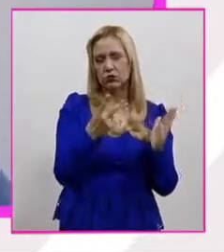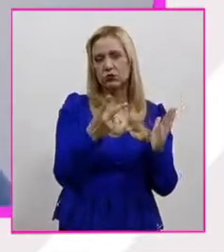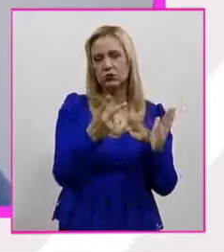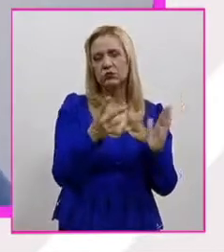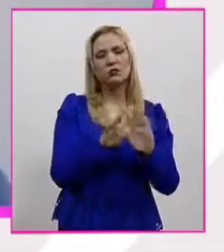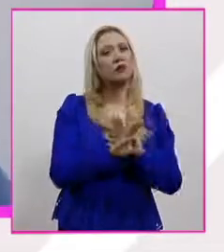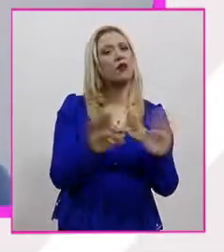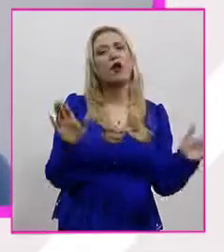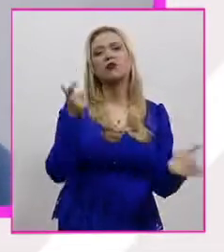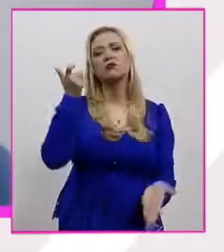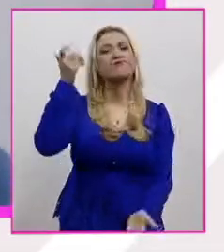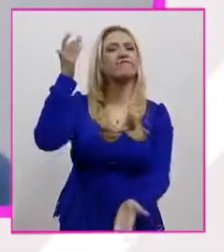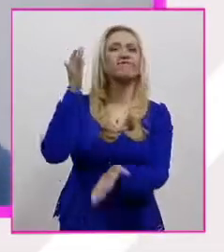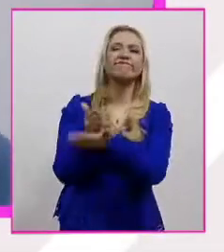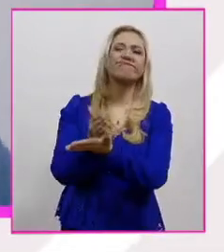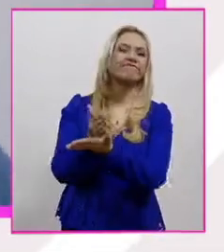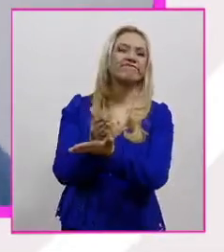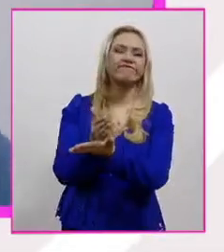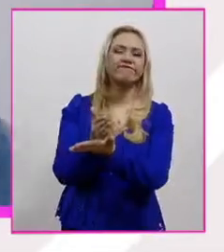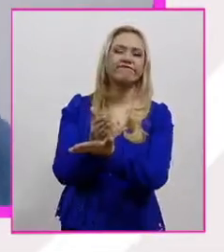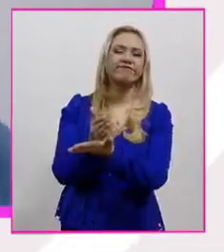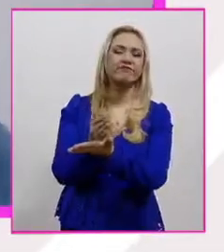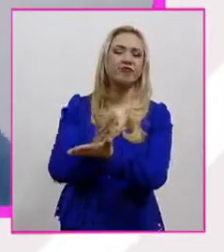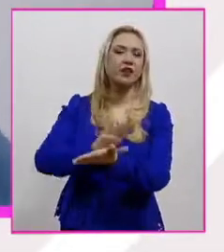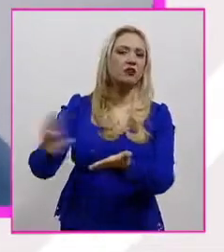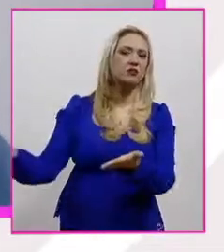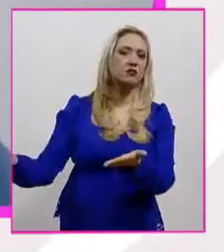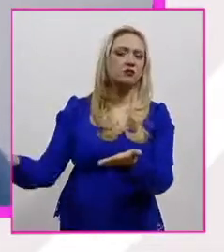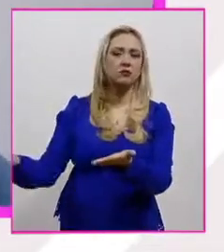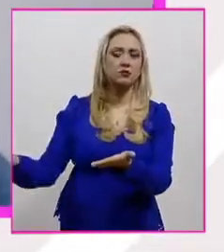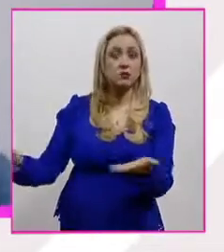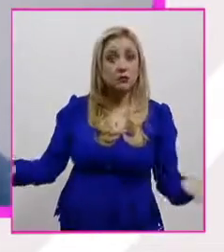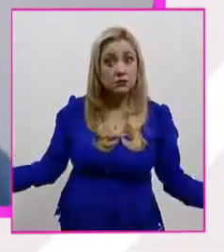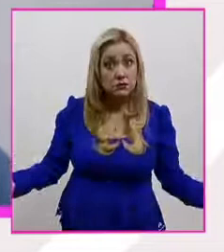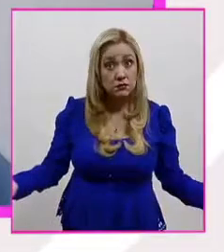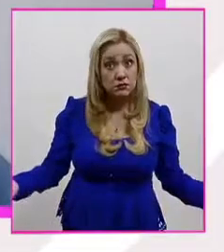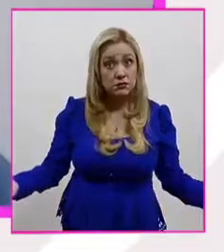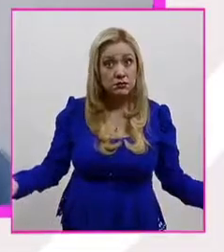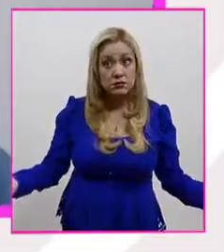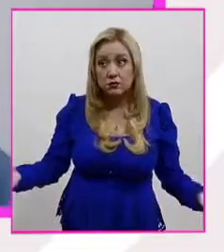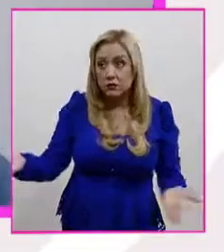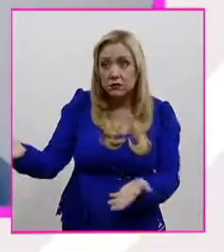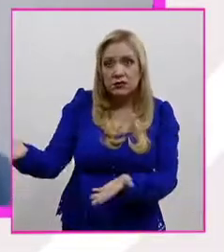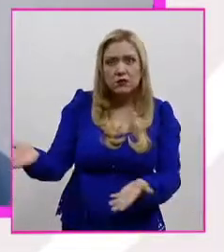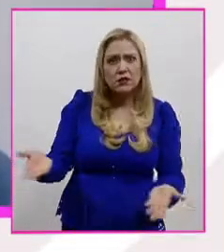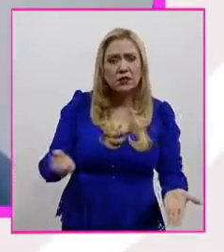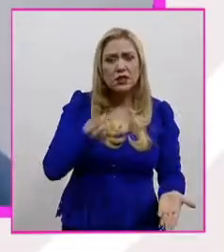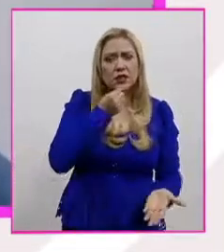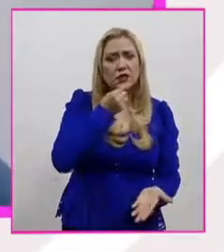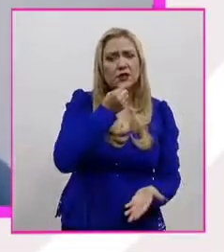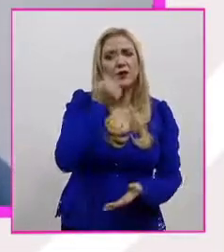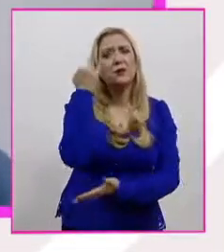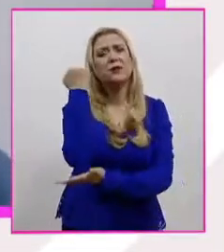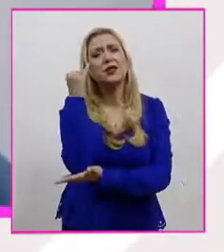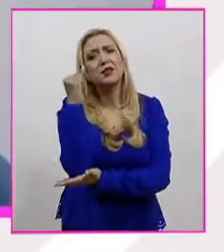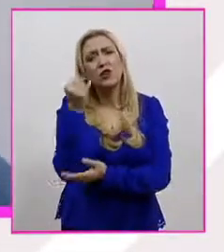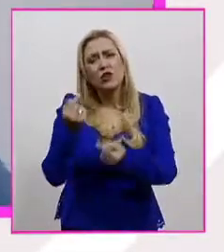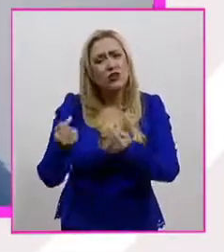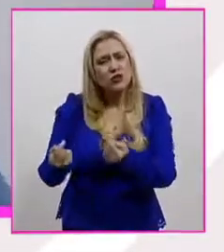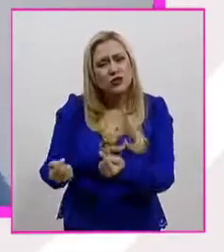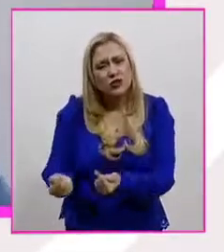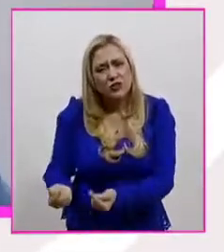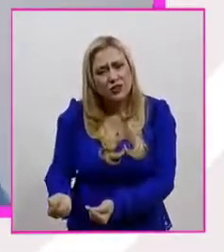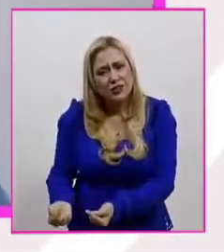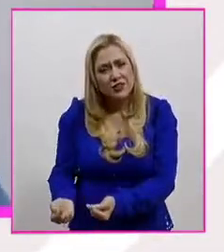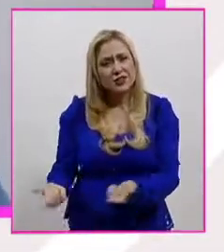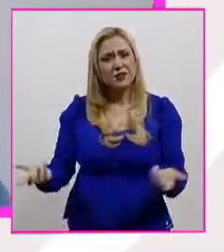recibir recursos. Y tienes que la población identificada más afectada, pues son niños de preescolar, chiquitititos. Y